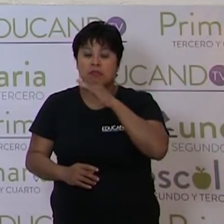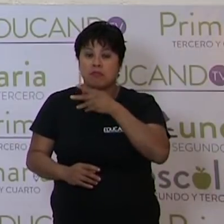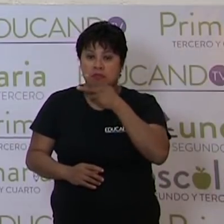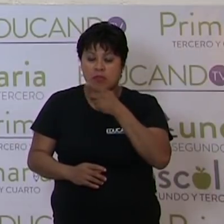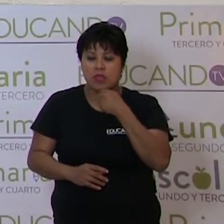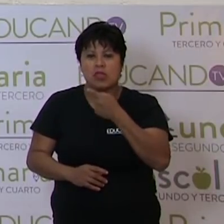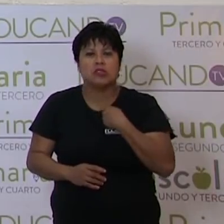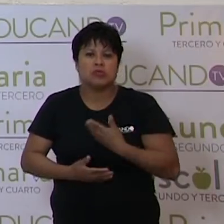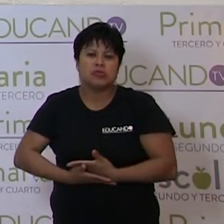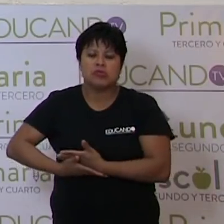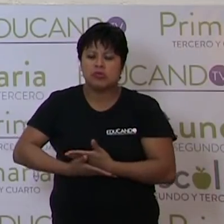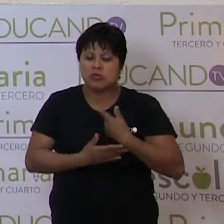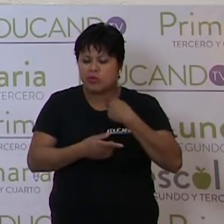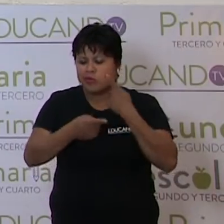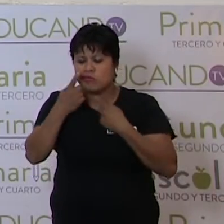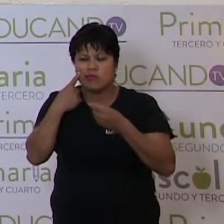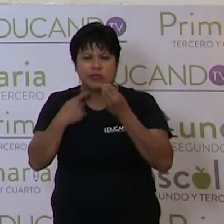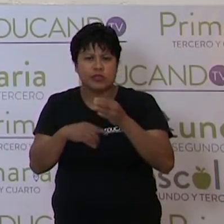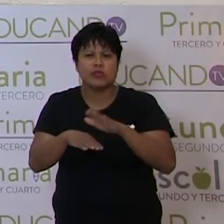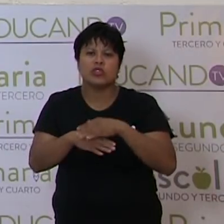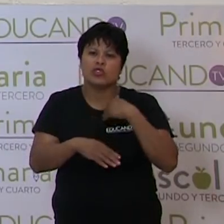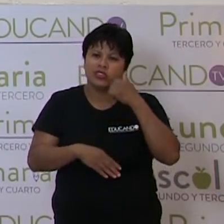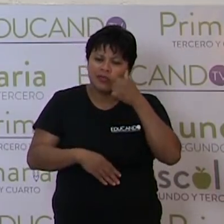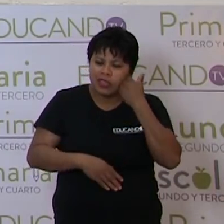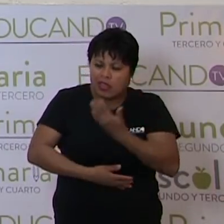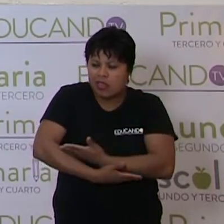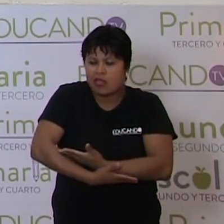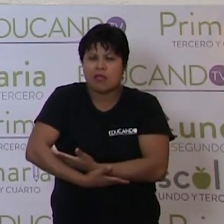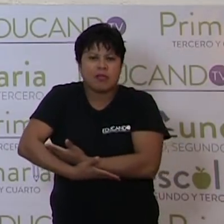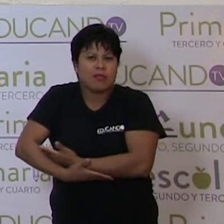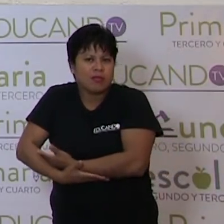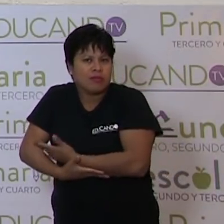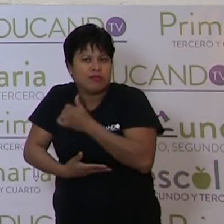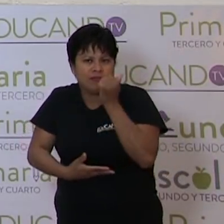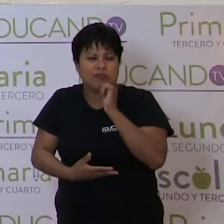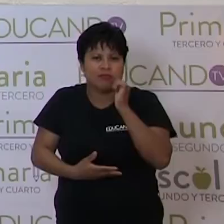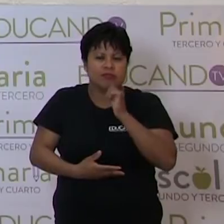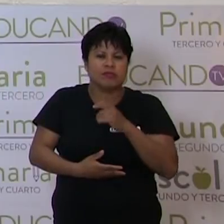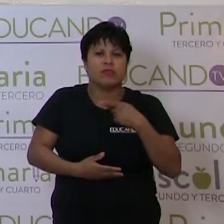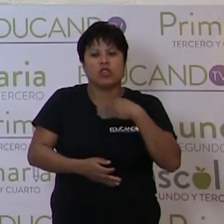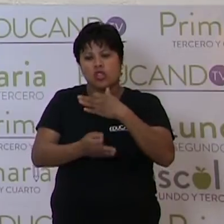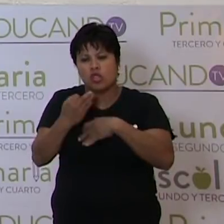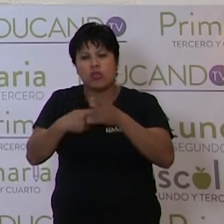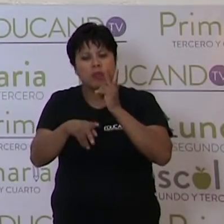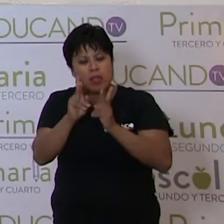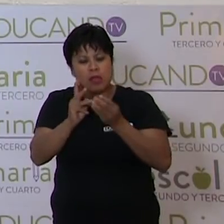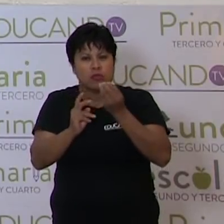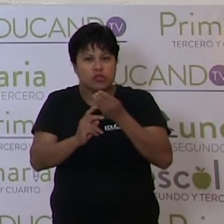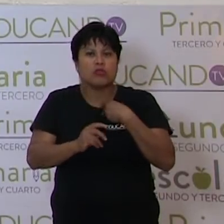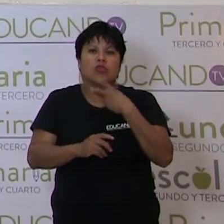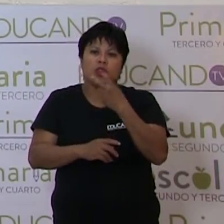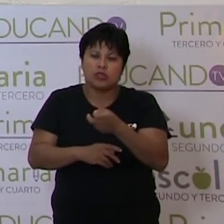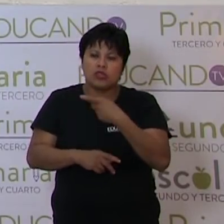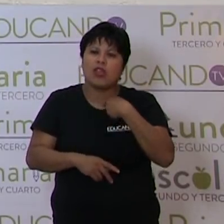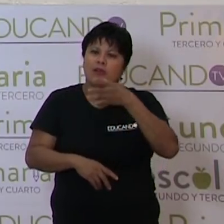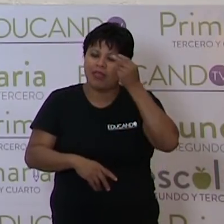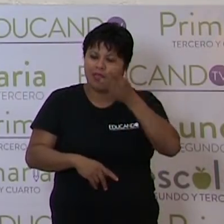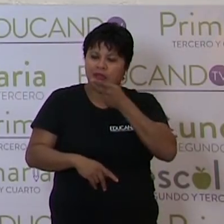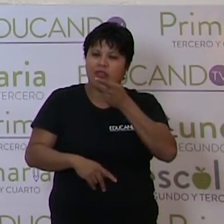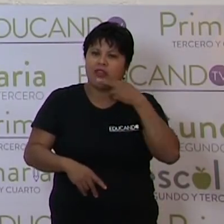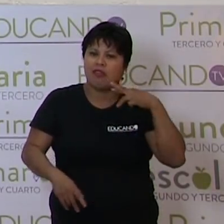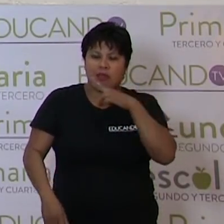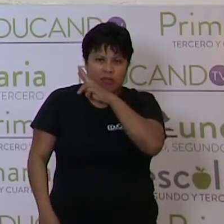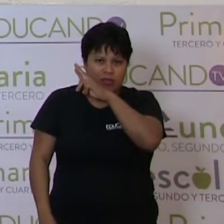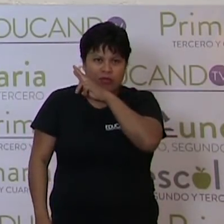que de bebé lloraba bastante porque quería que me cargaran todo el tiempo. Todos me platicaban mucho, por eso aprendí a hablar